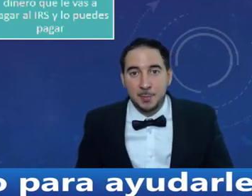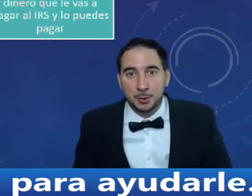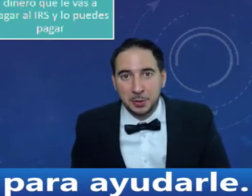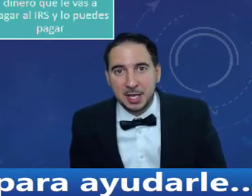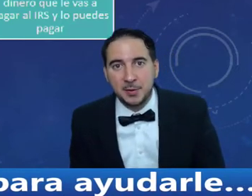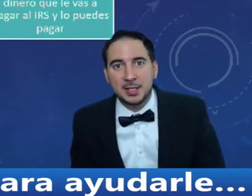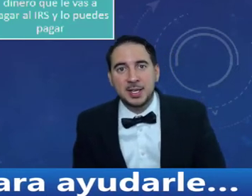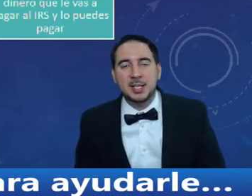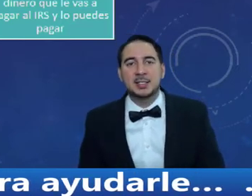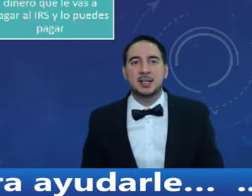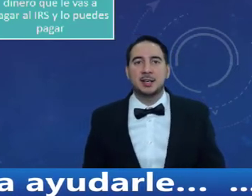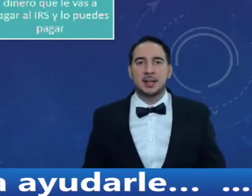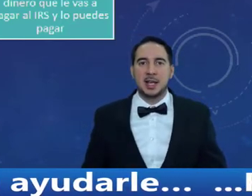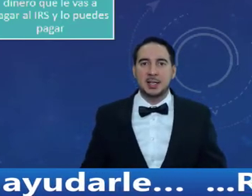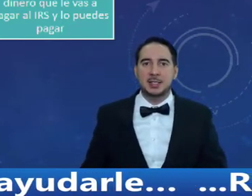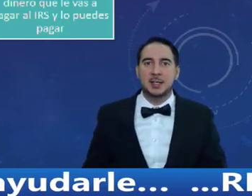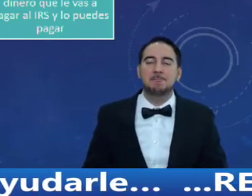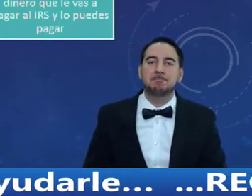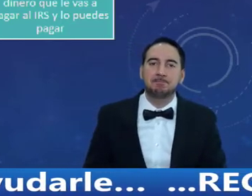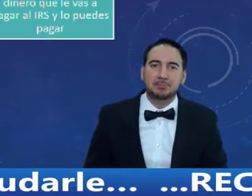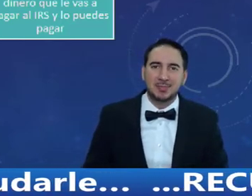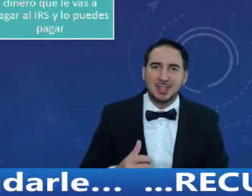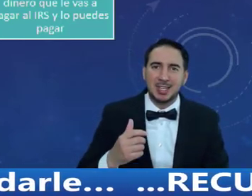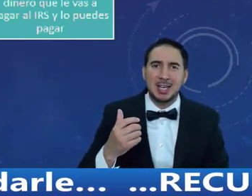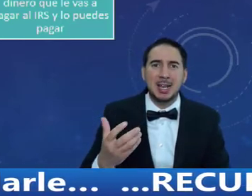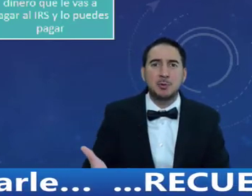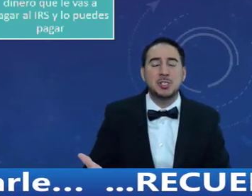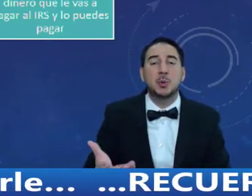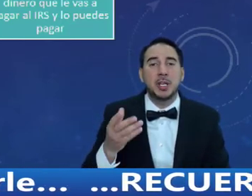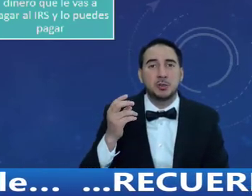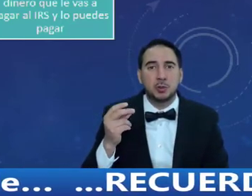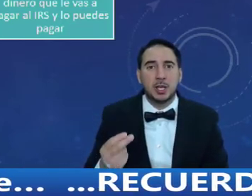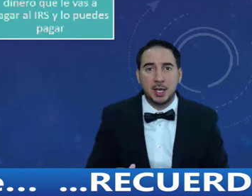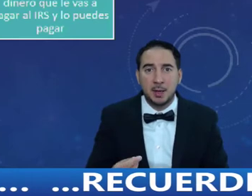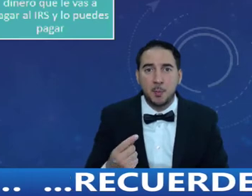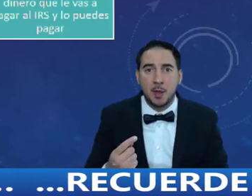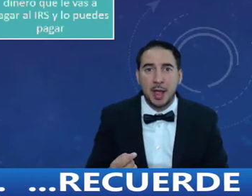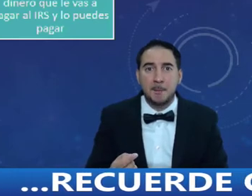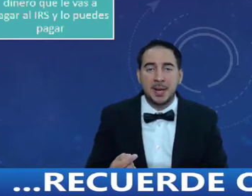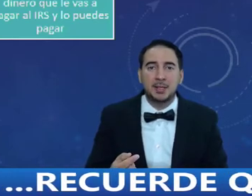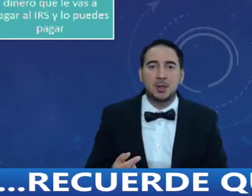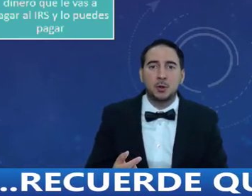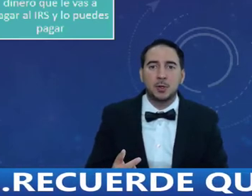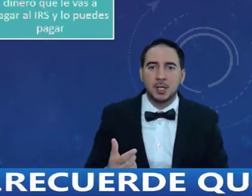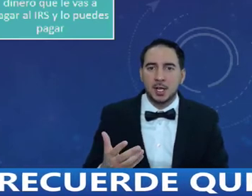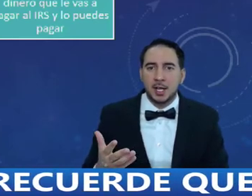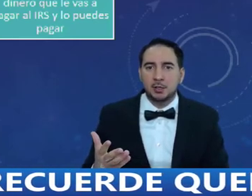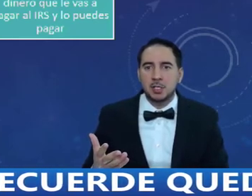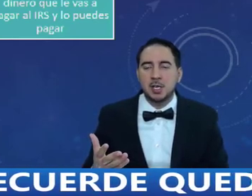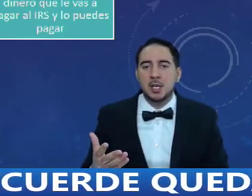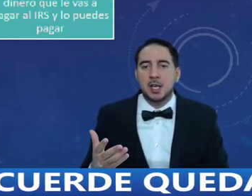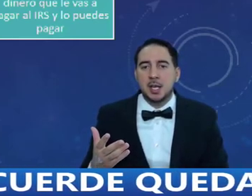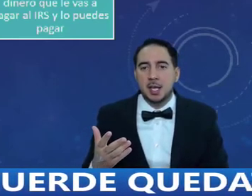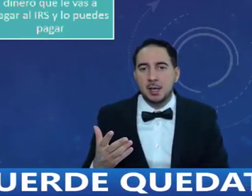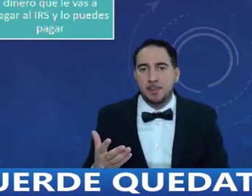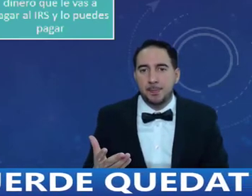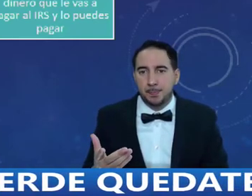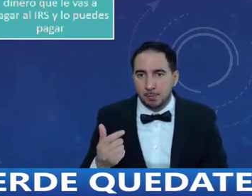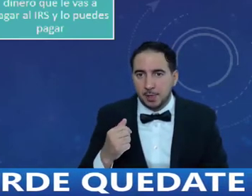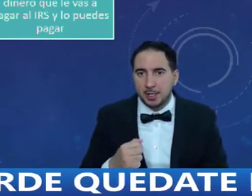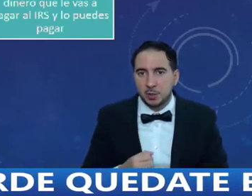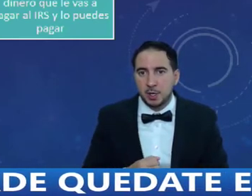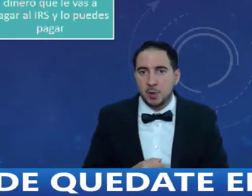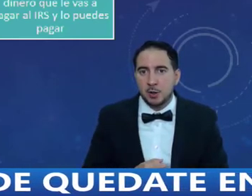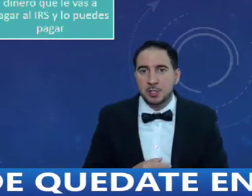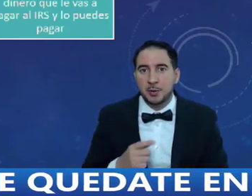Esa es la oportunidad que va a tener de hacer Real Estate. Y ganar muchísimo dinero si usted es emprendedor. Entonces,